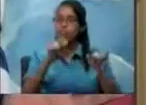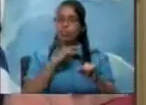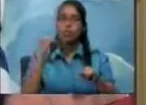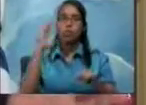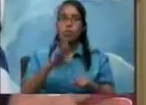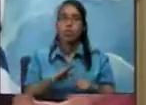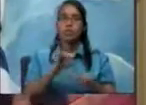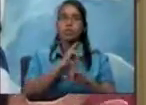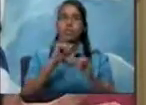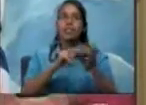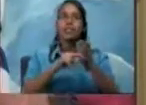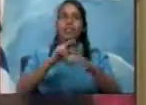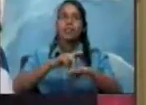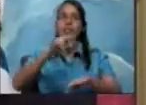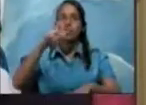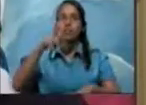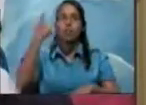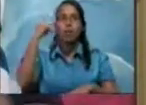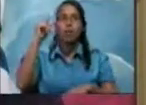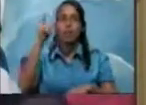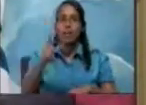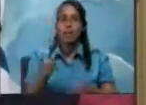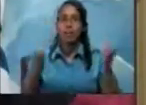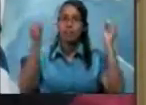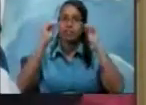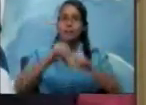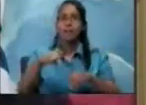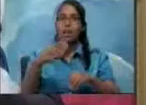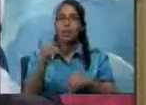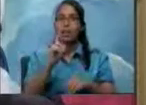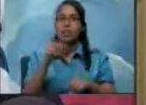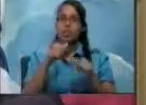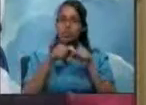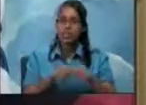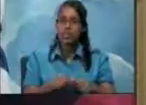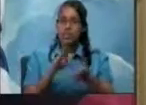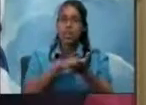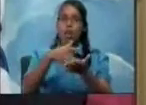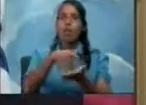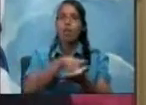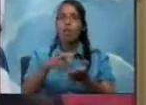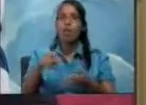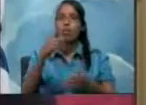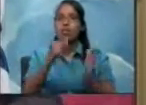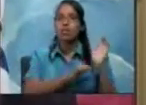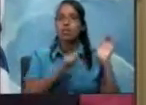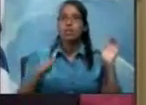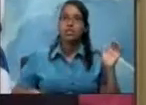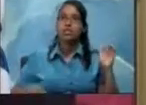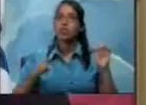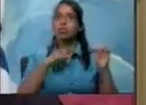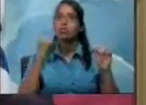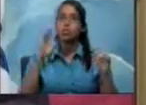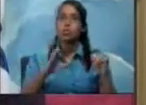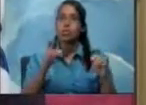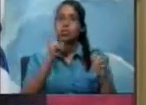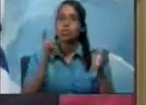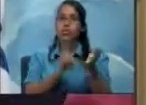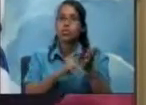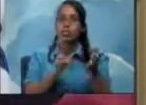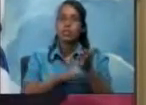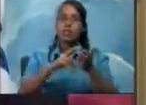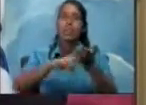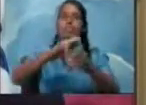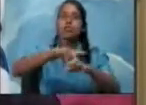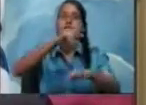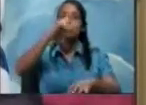haber resucitado para certificar para que no quede duda de que cuando el señor murió ciertamente resucitó